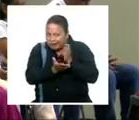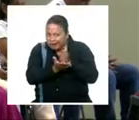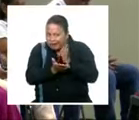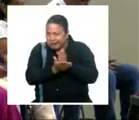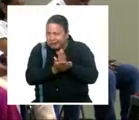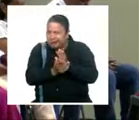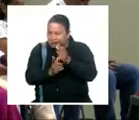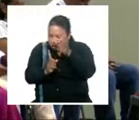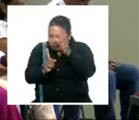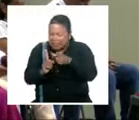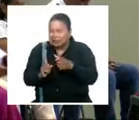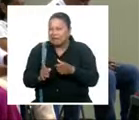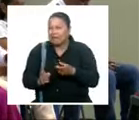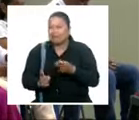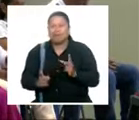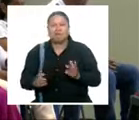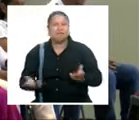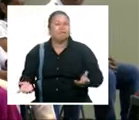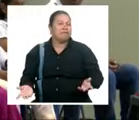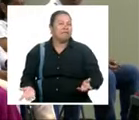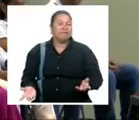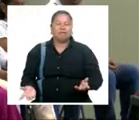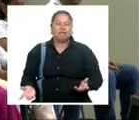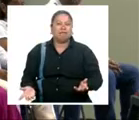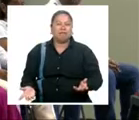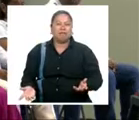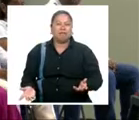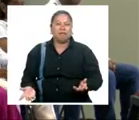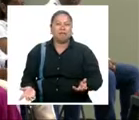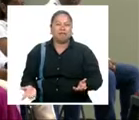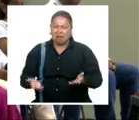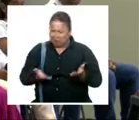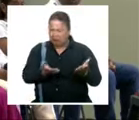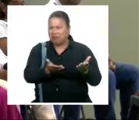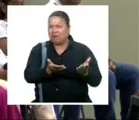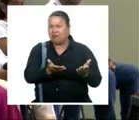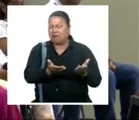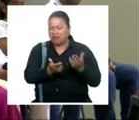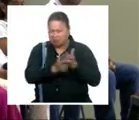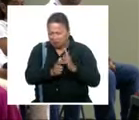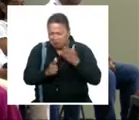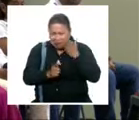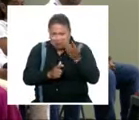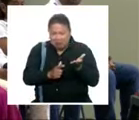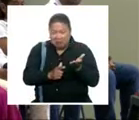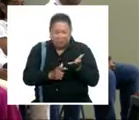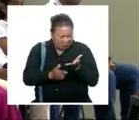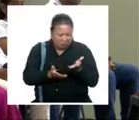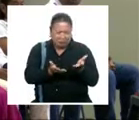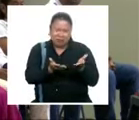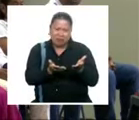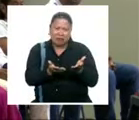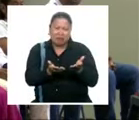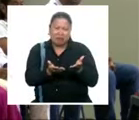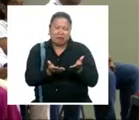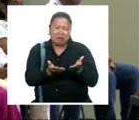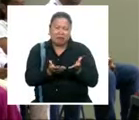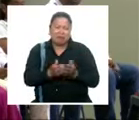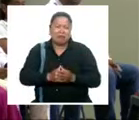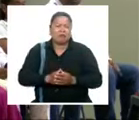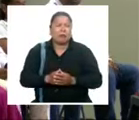pero presenten la queja, háganlo, si tiene